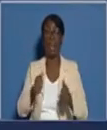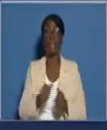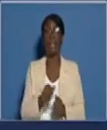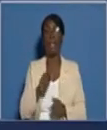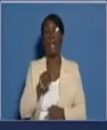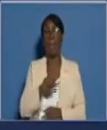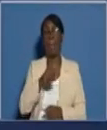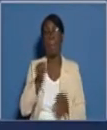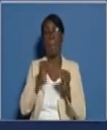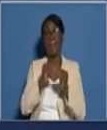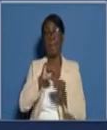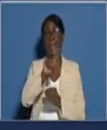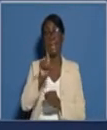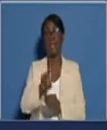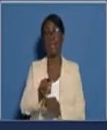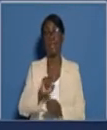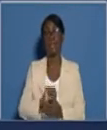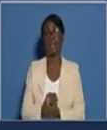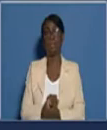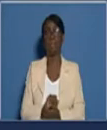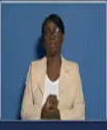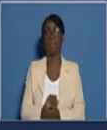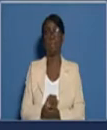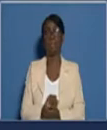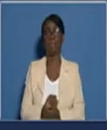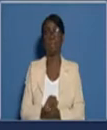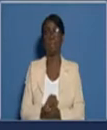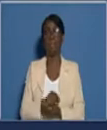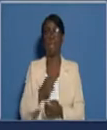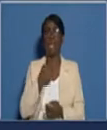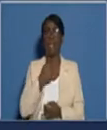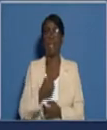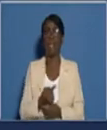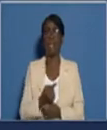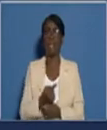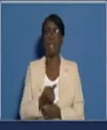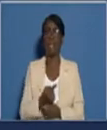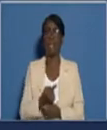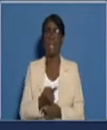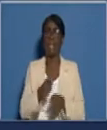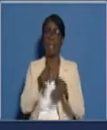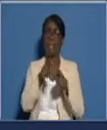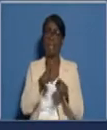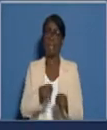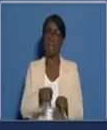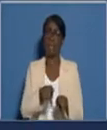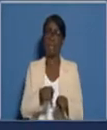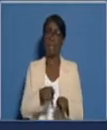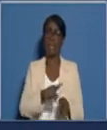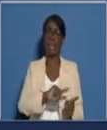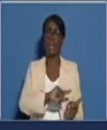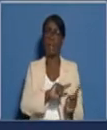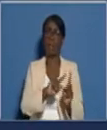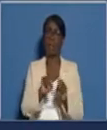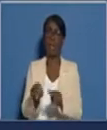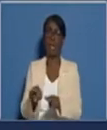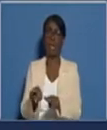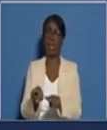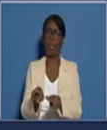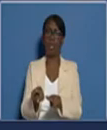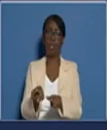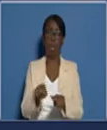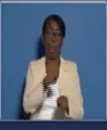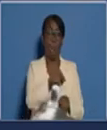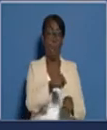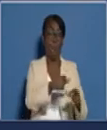por acá. Dice Ereida Peña, dice, las personas que fueron enviadas a cuarentena por cierre de